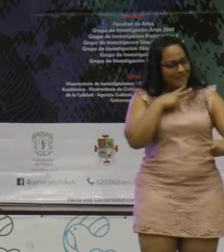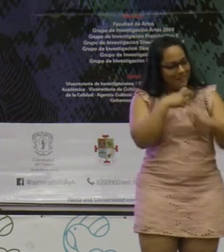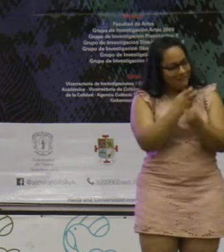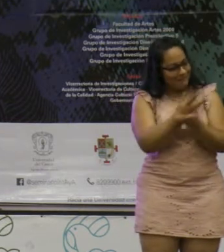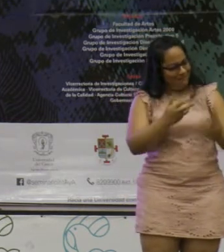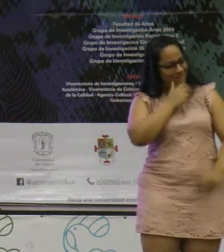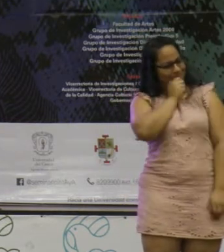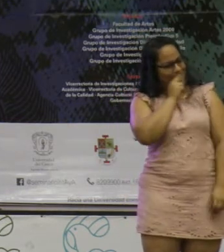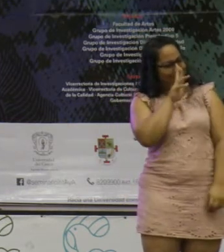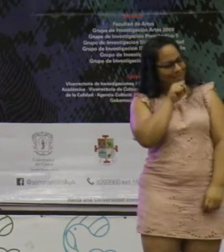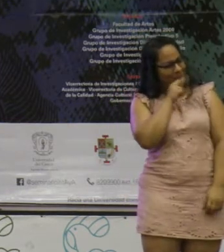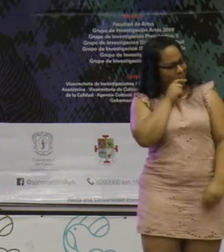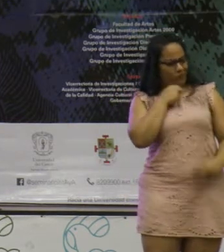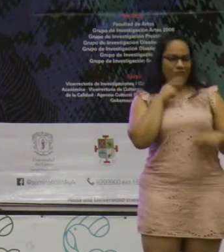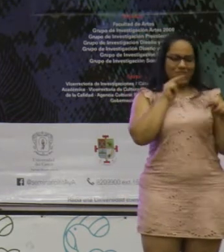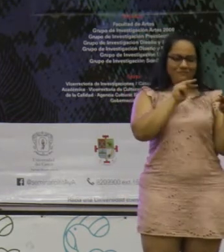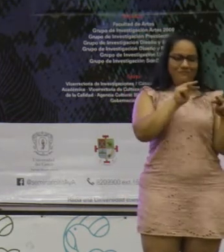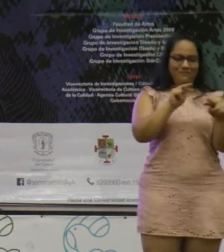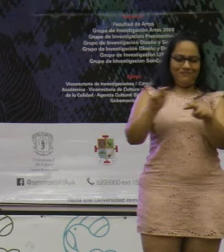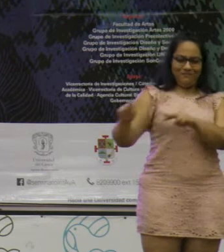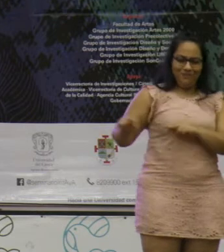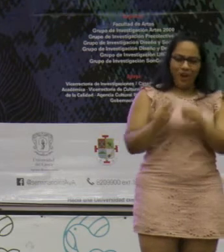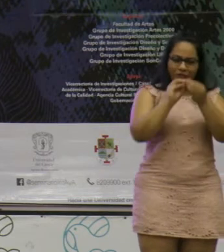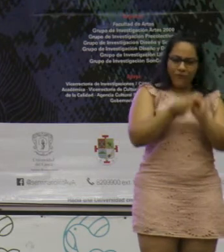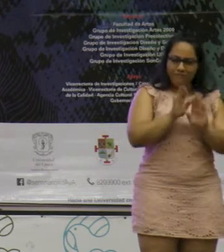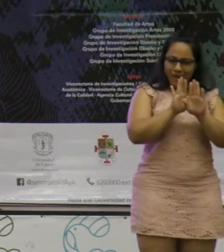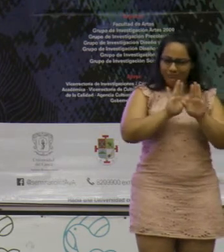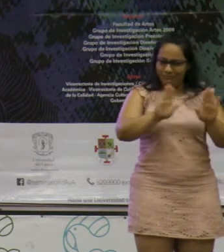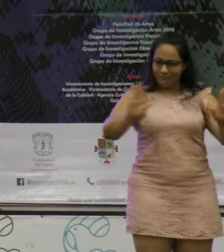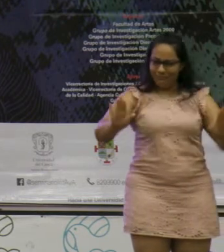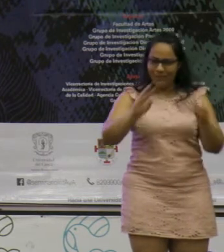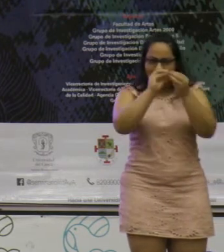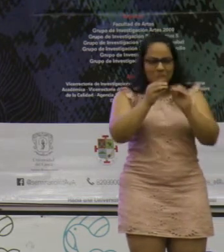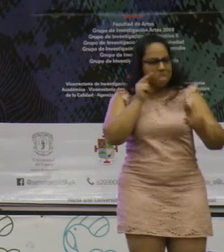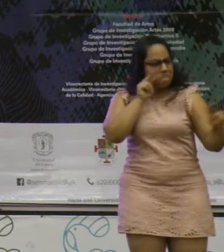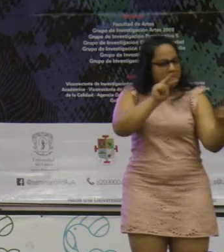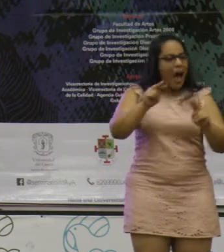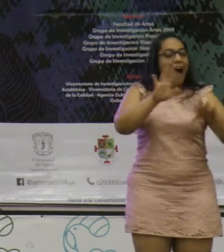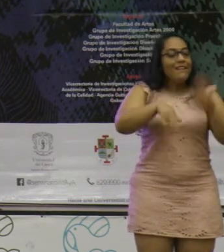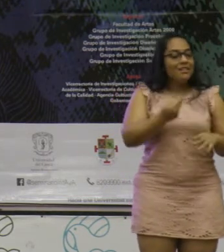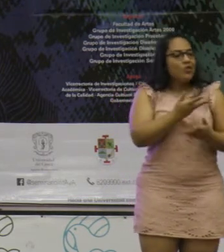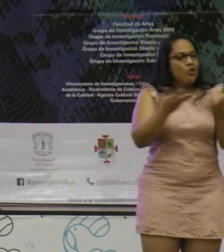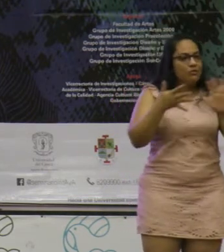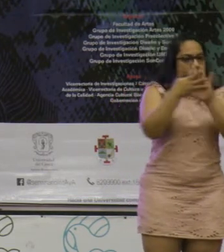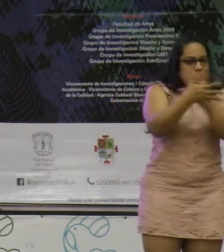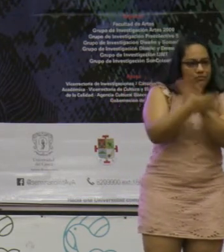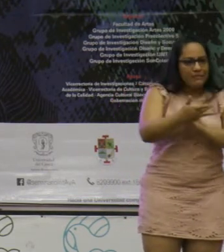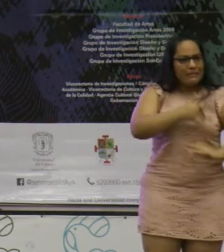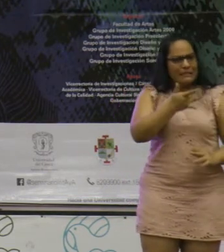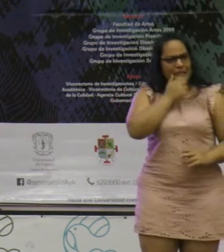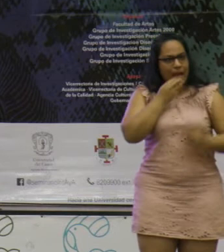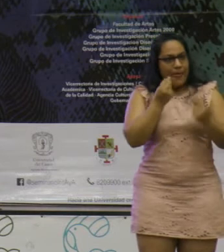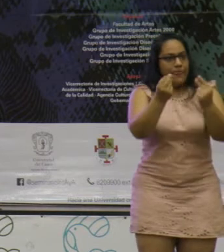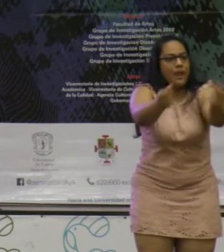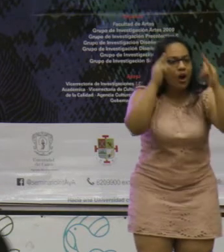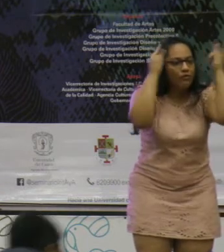muy interesantes, a una cantidad de disparidades muy grandes y a una cantidad de relatos que a veces aplanamos por ir rápido. Y